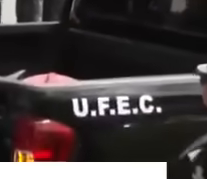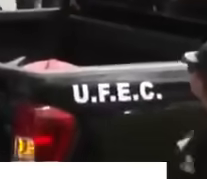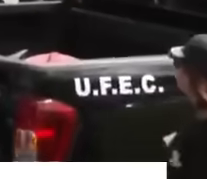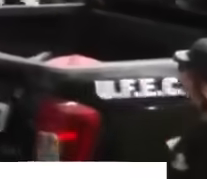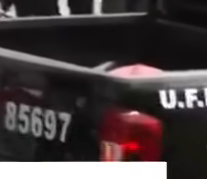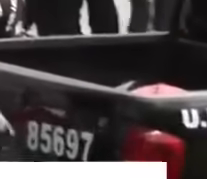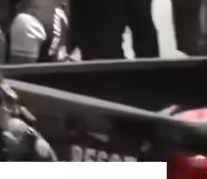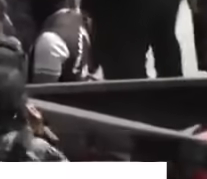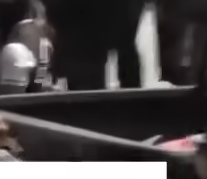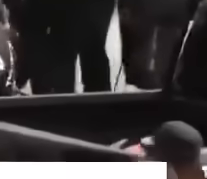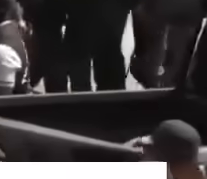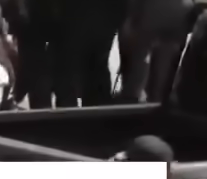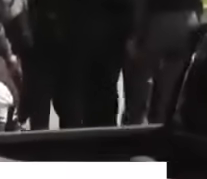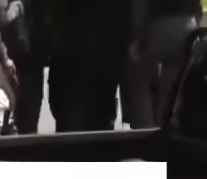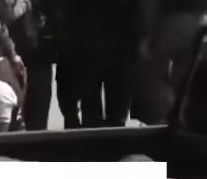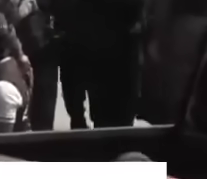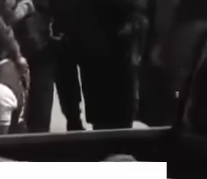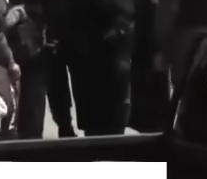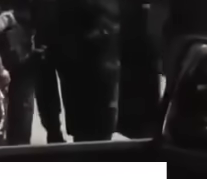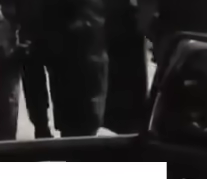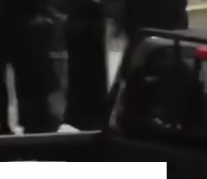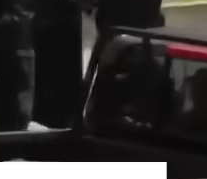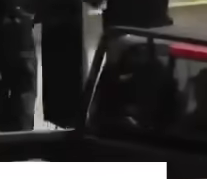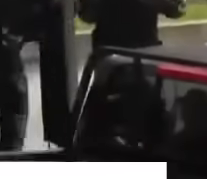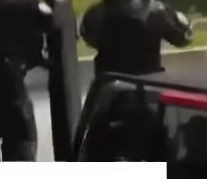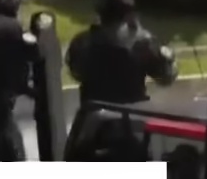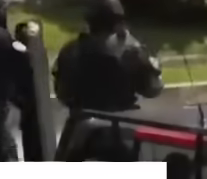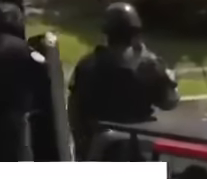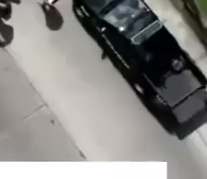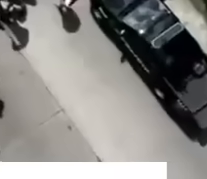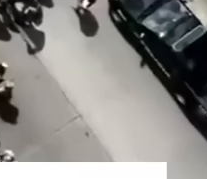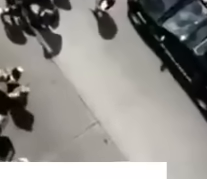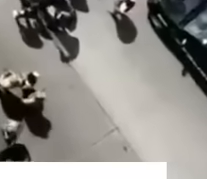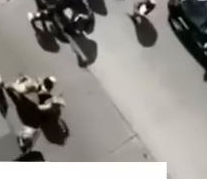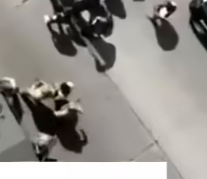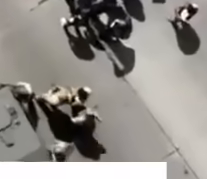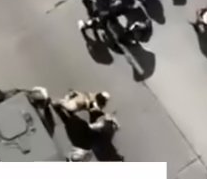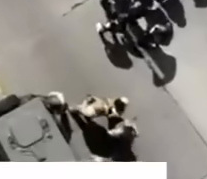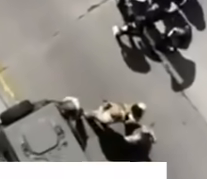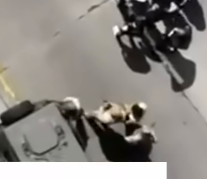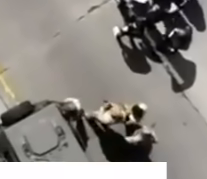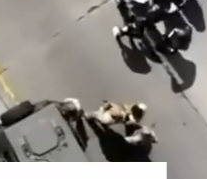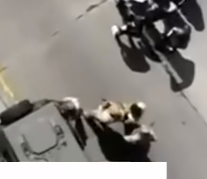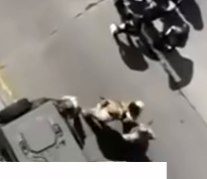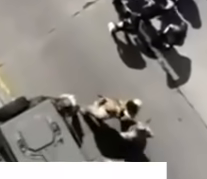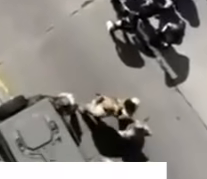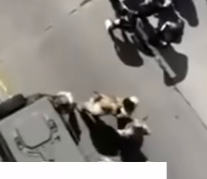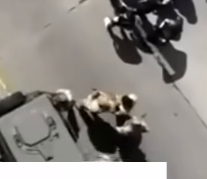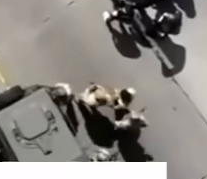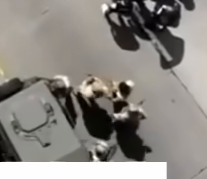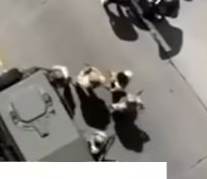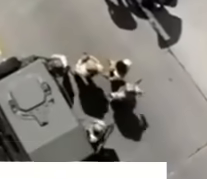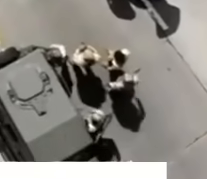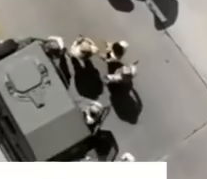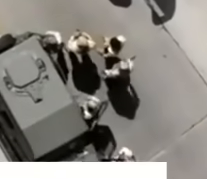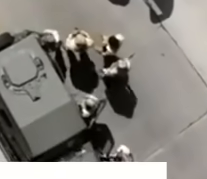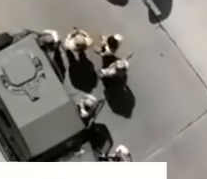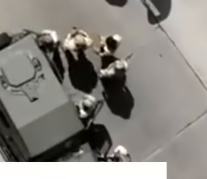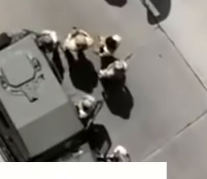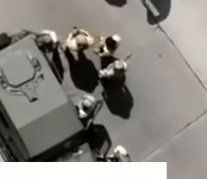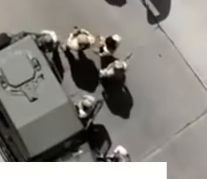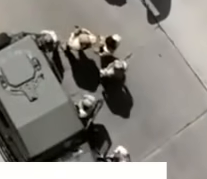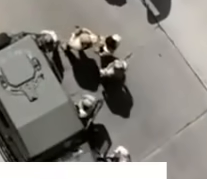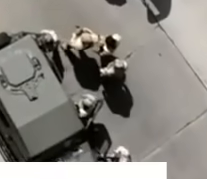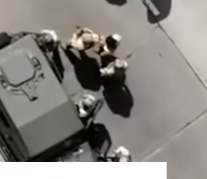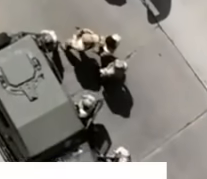segura para todas las personas que se encuentran aquí justamente en esta zona, viendo lo que está pasando. Algunos no es que simplemente están mirando, sino es que